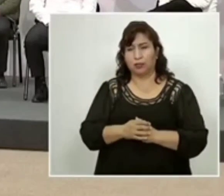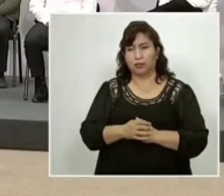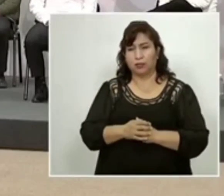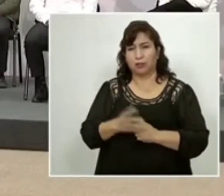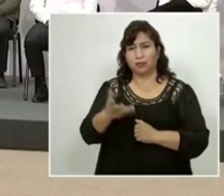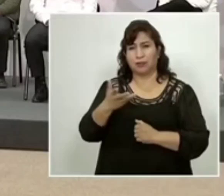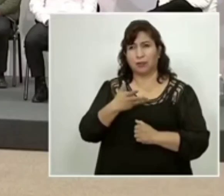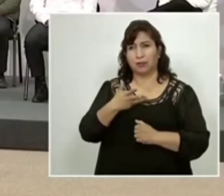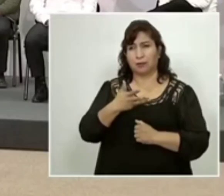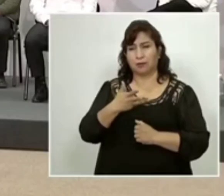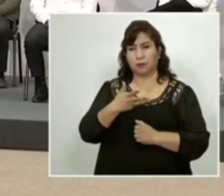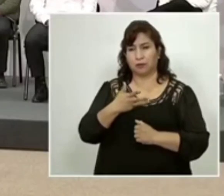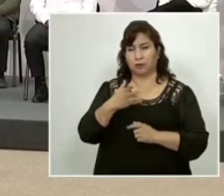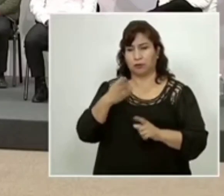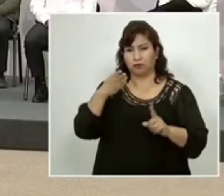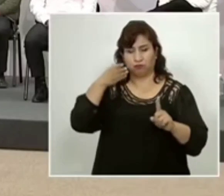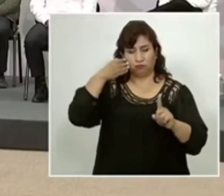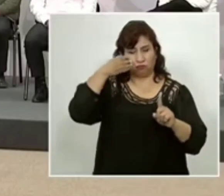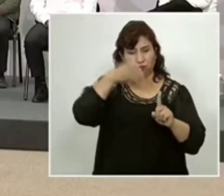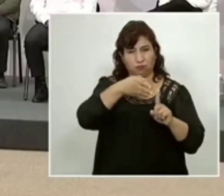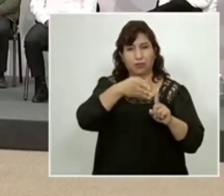tenemos el propósito